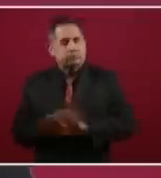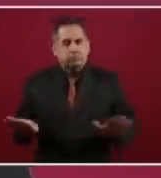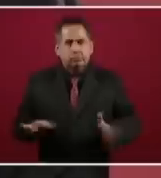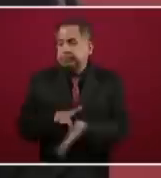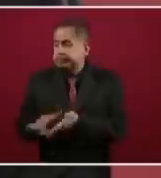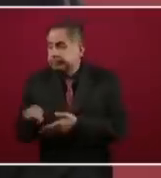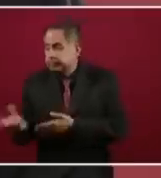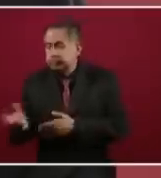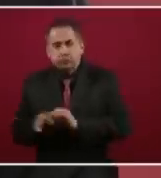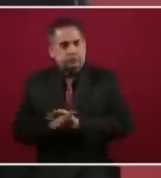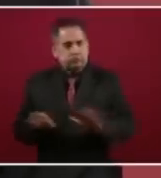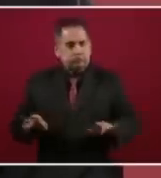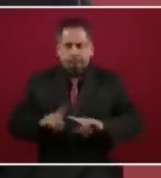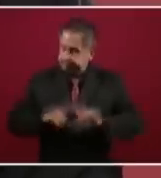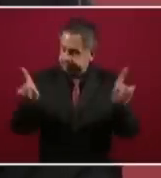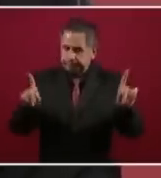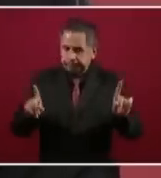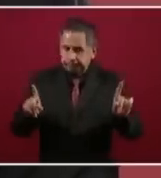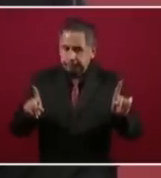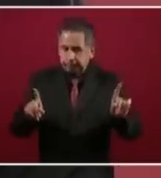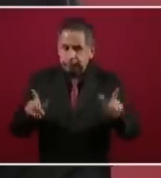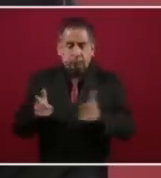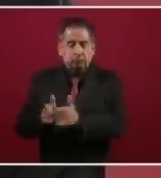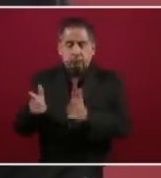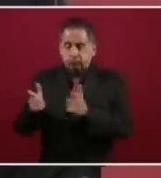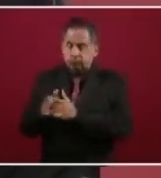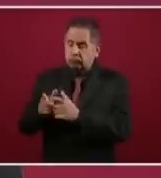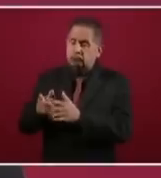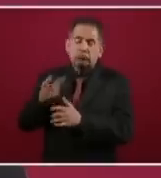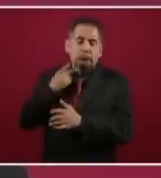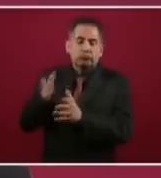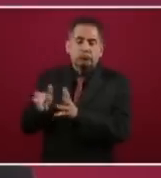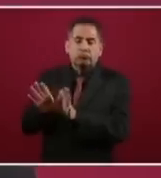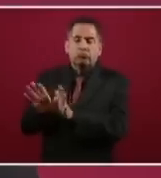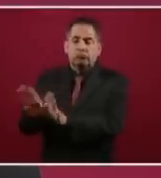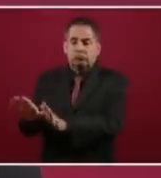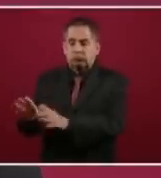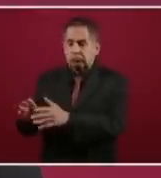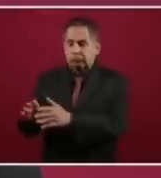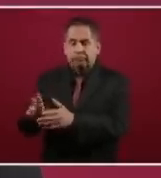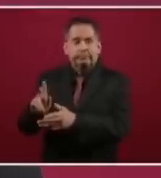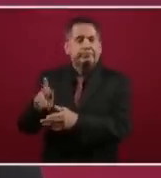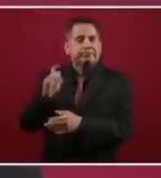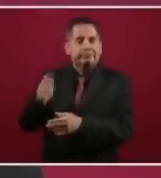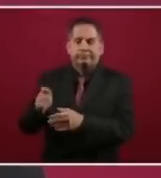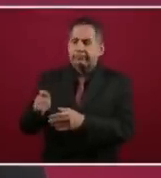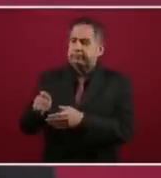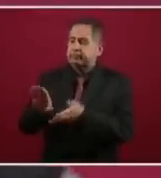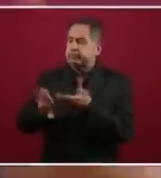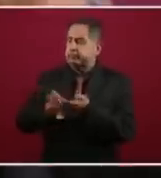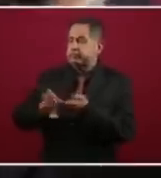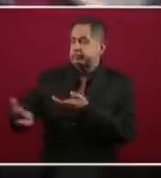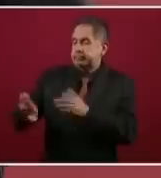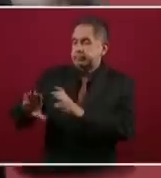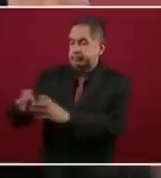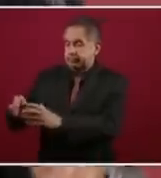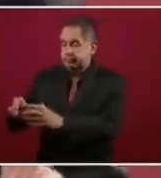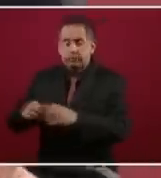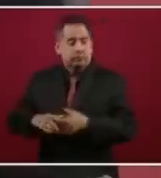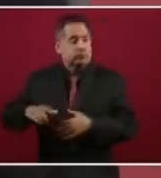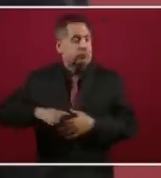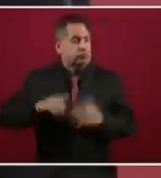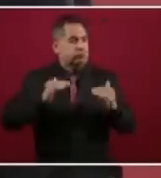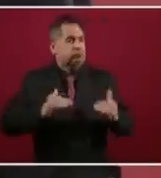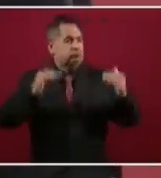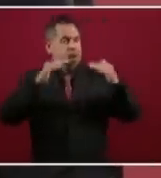completamente distinta. Partido, como su nombre lo indica, es una parte. Gobierno